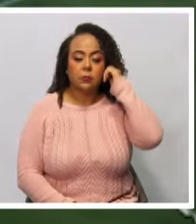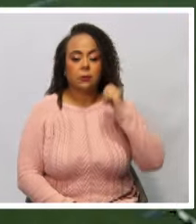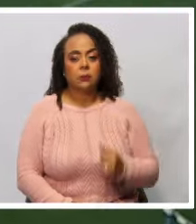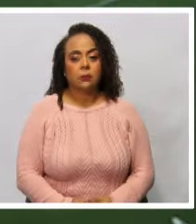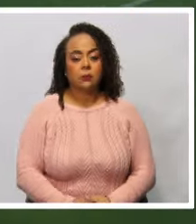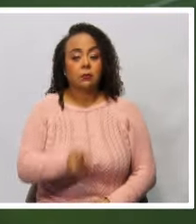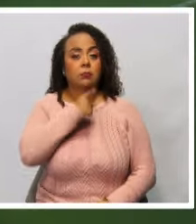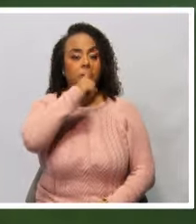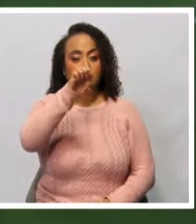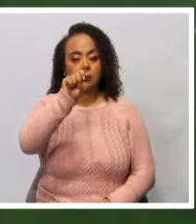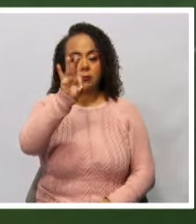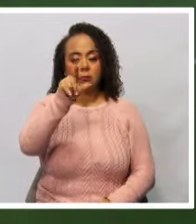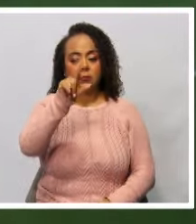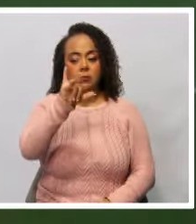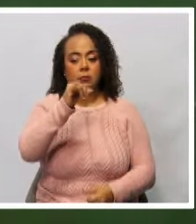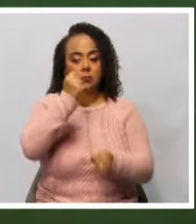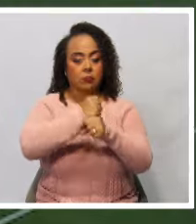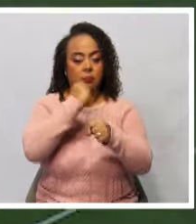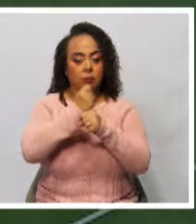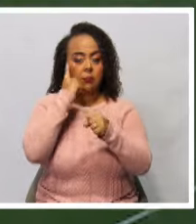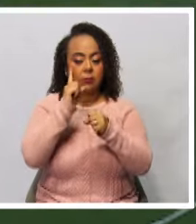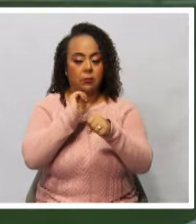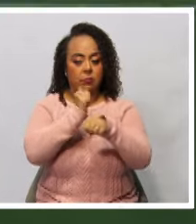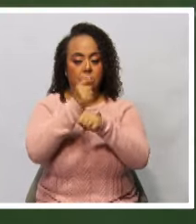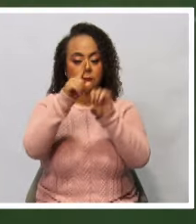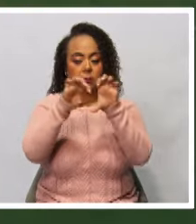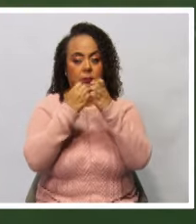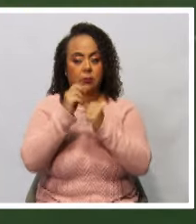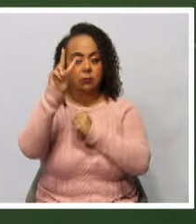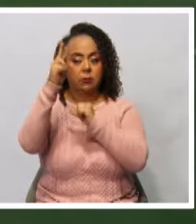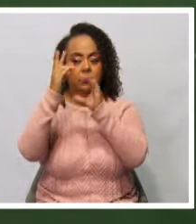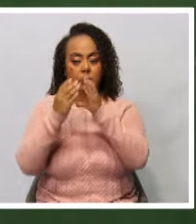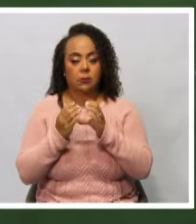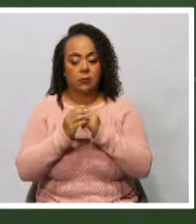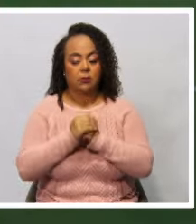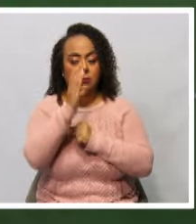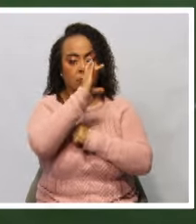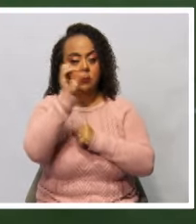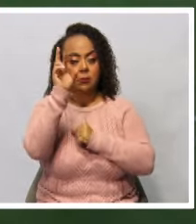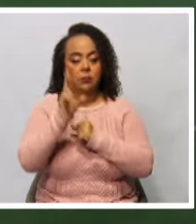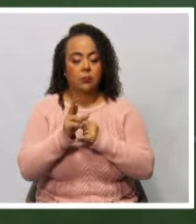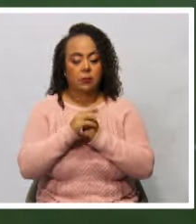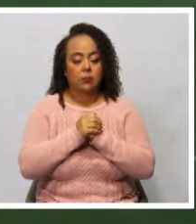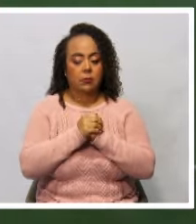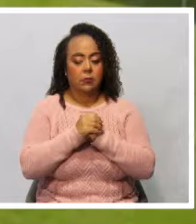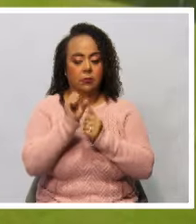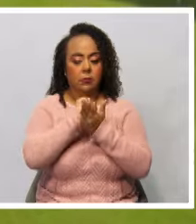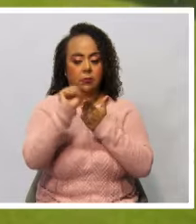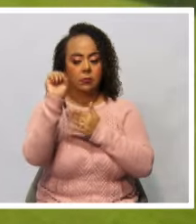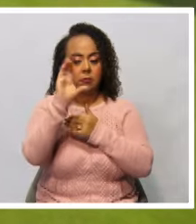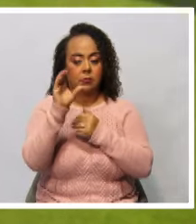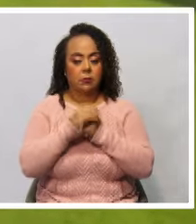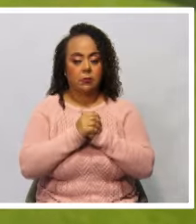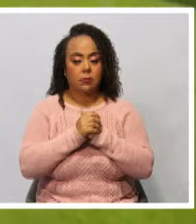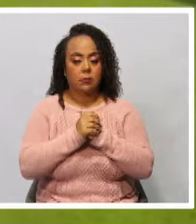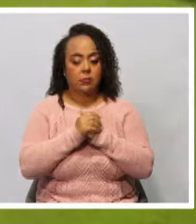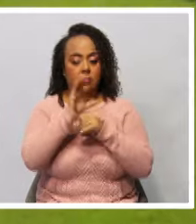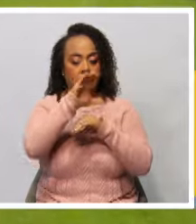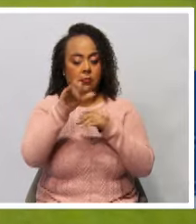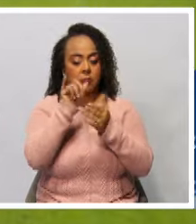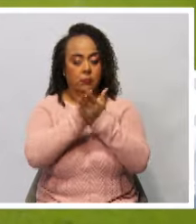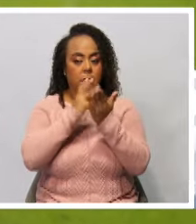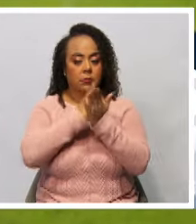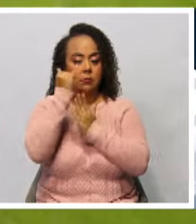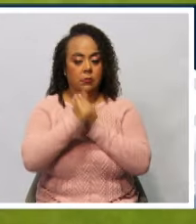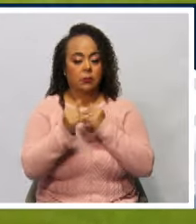El Real Estelí está trabajando para formar un equipo en la Liga de Ascenso en Costa Rica. Santa Cruz será la sede de este